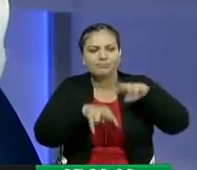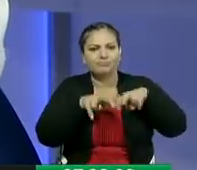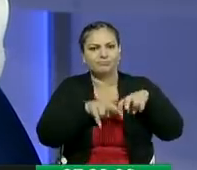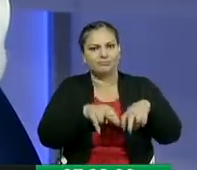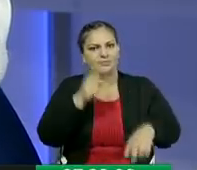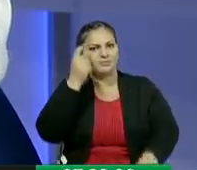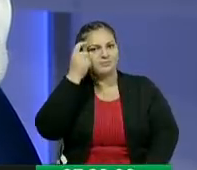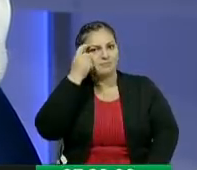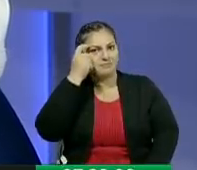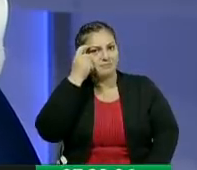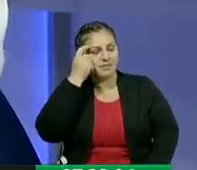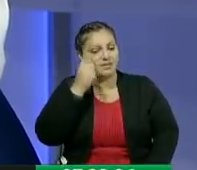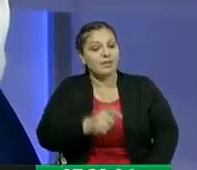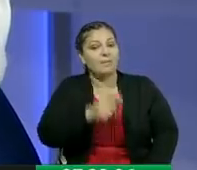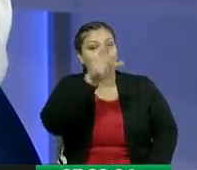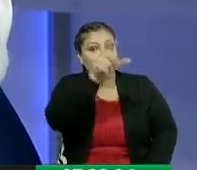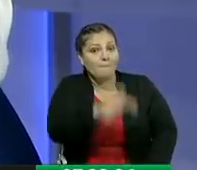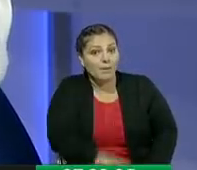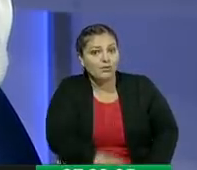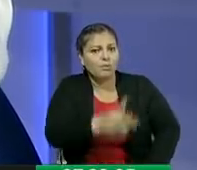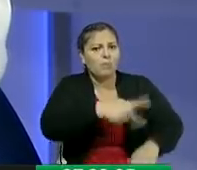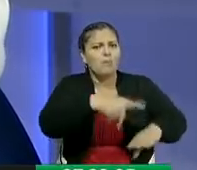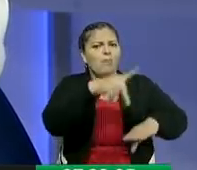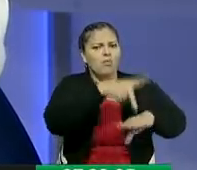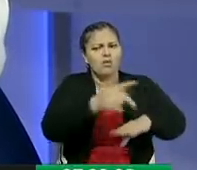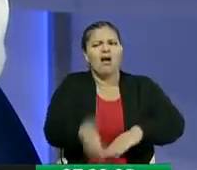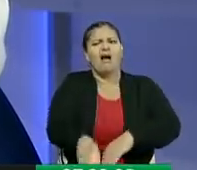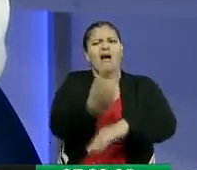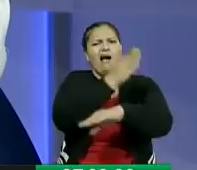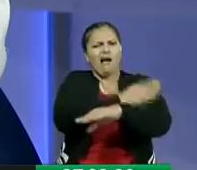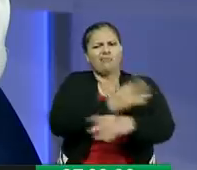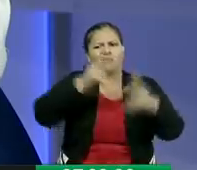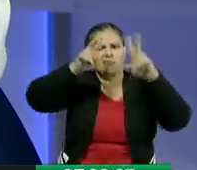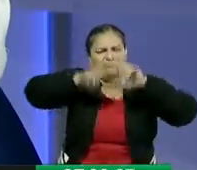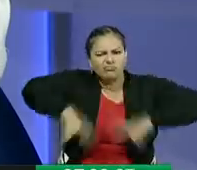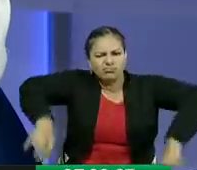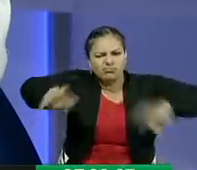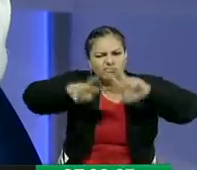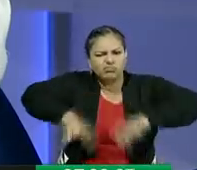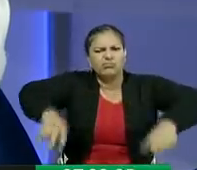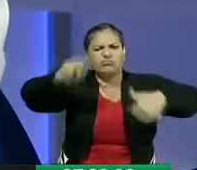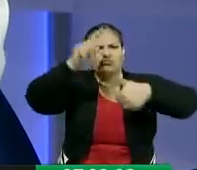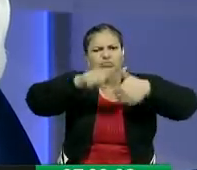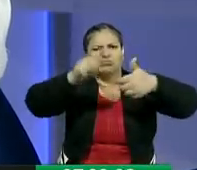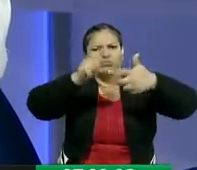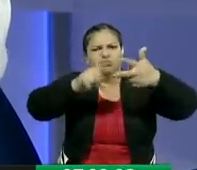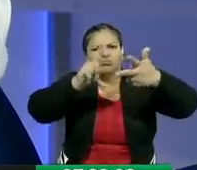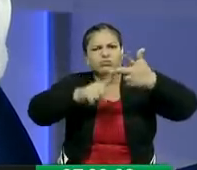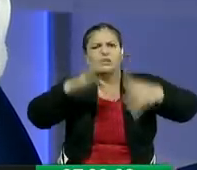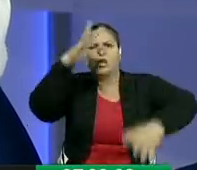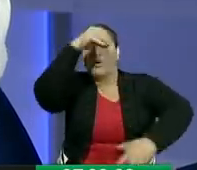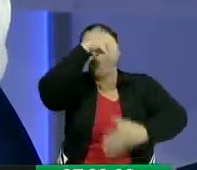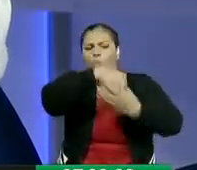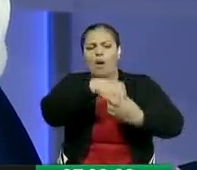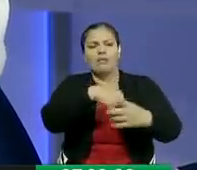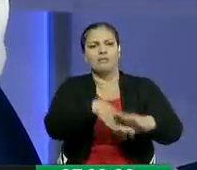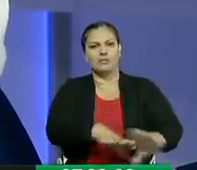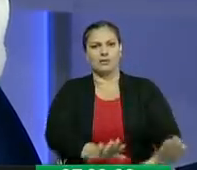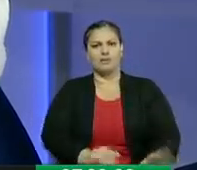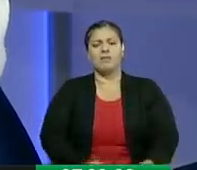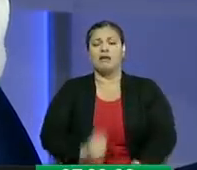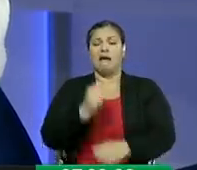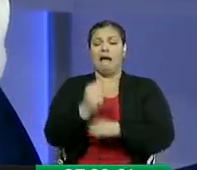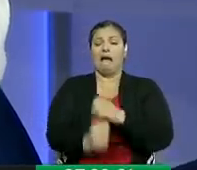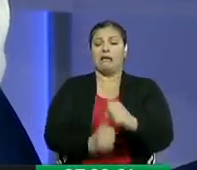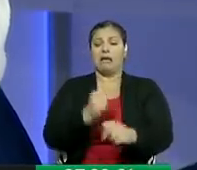voluntad clara de esclarecer. Eso fue una cosa que se mantuvo en el misterio largos años. Debe haber mucha ropa sucia